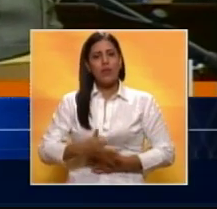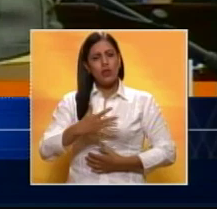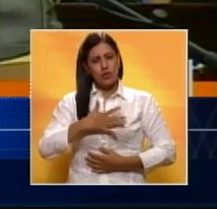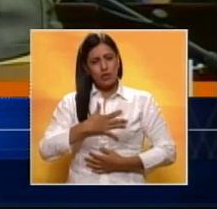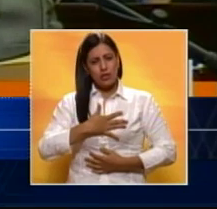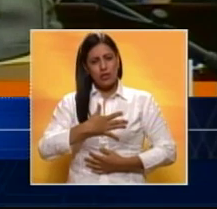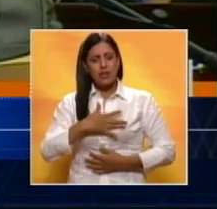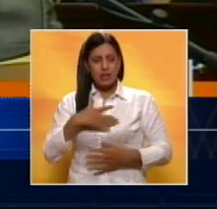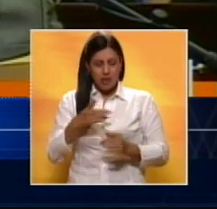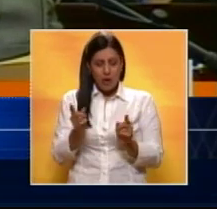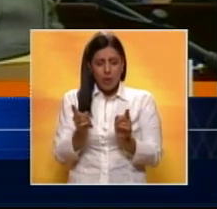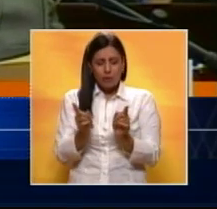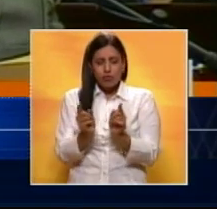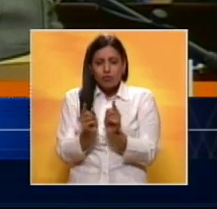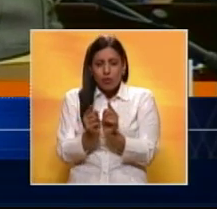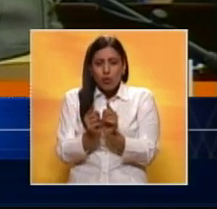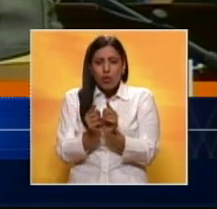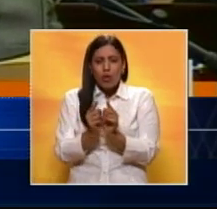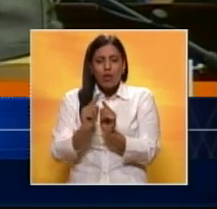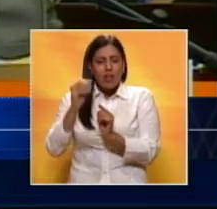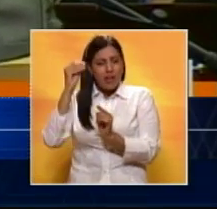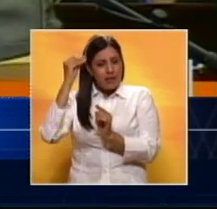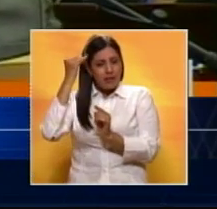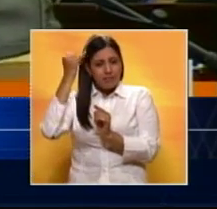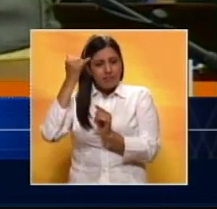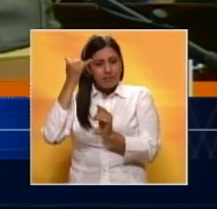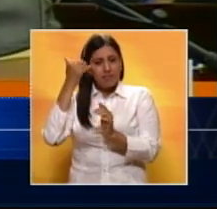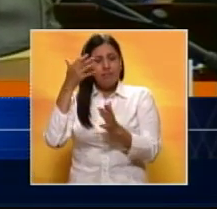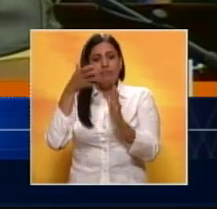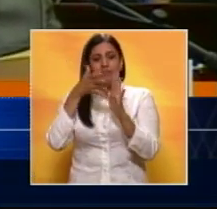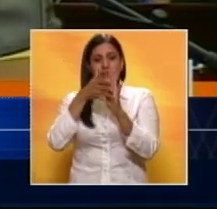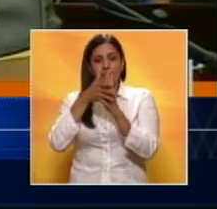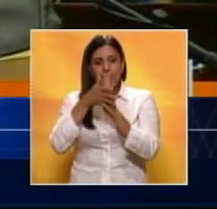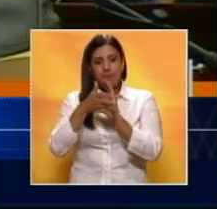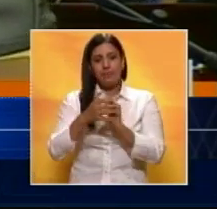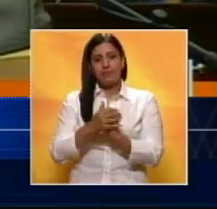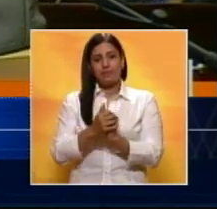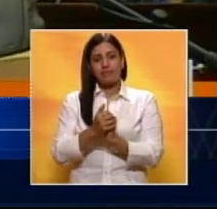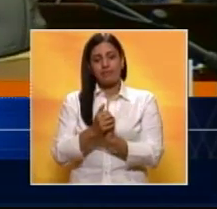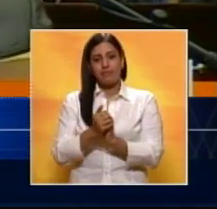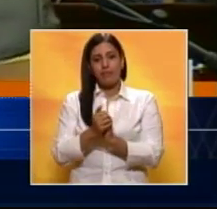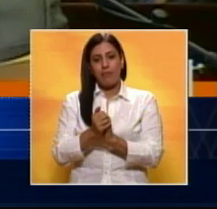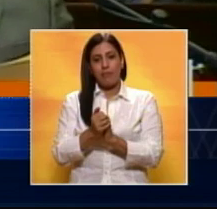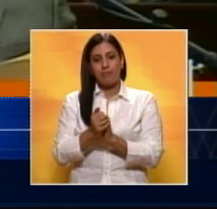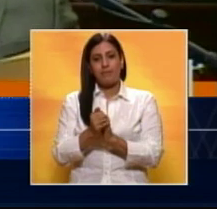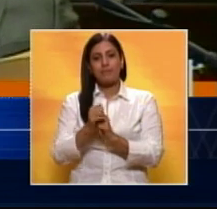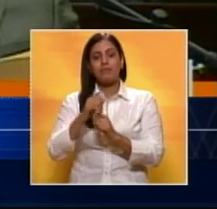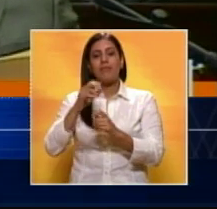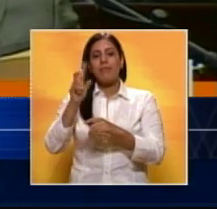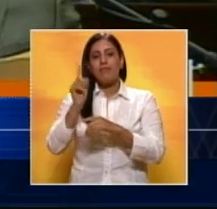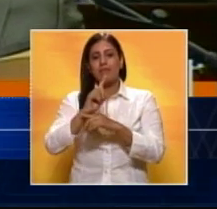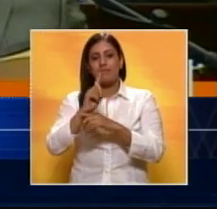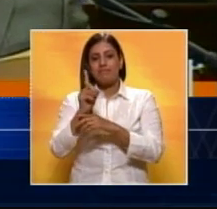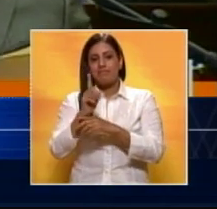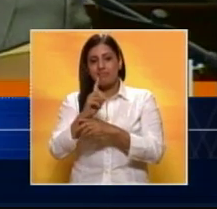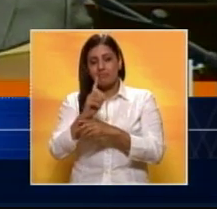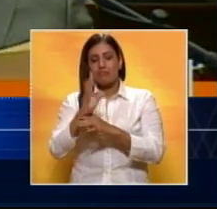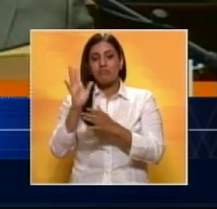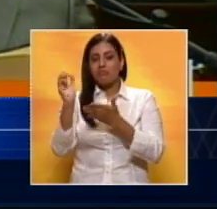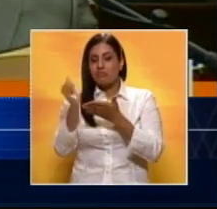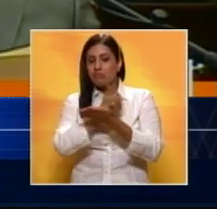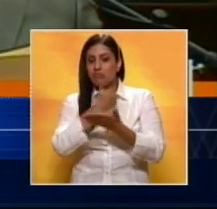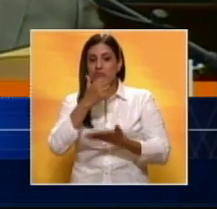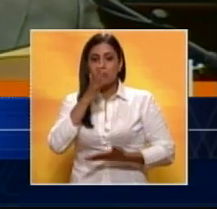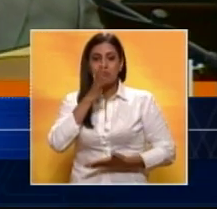decir unas muy breves consideraciones en relación a la expresa